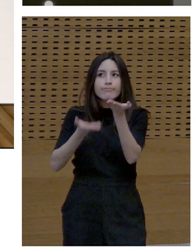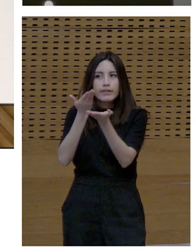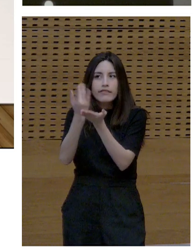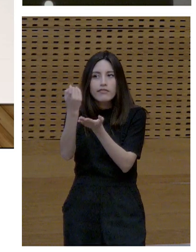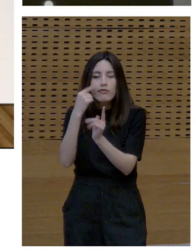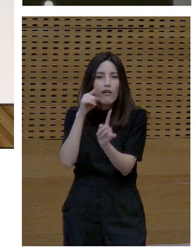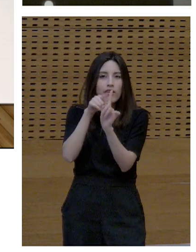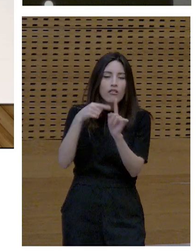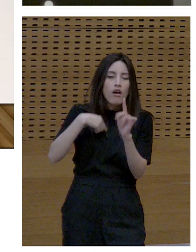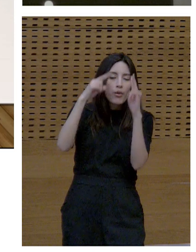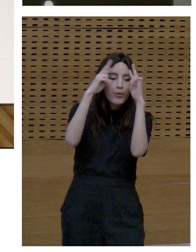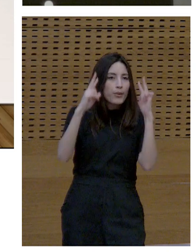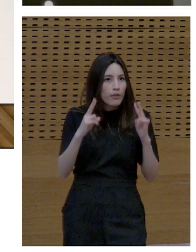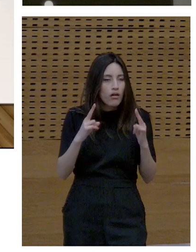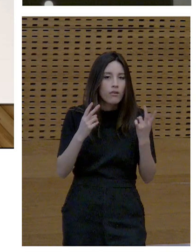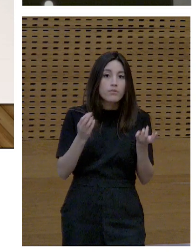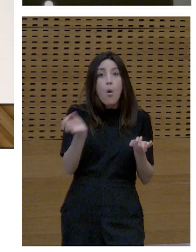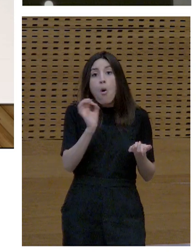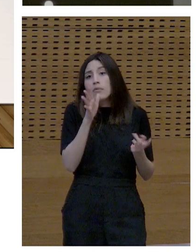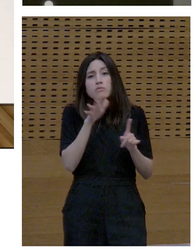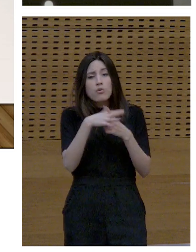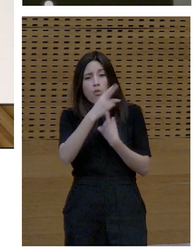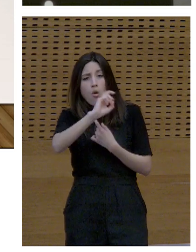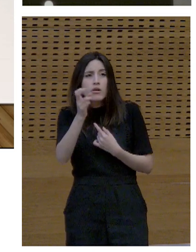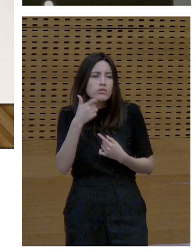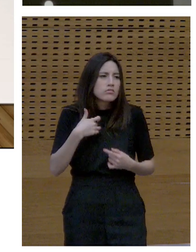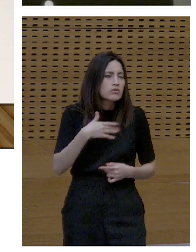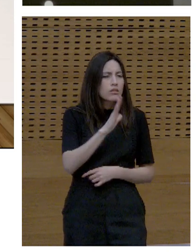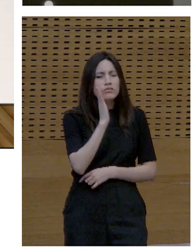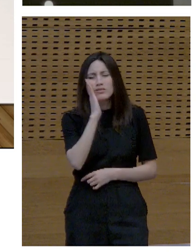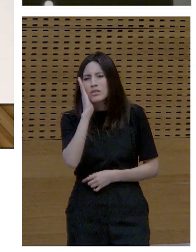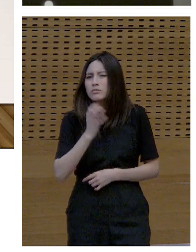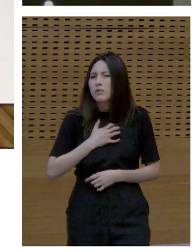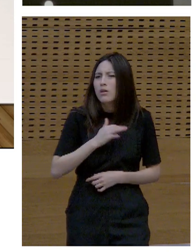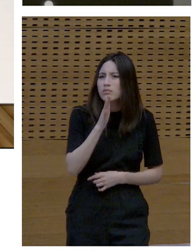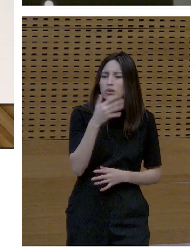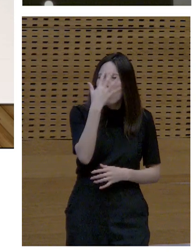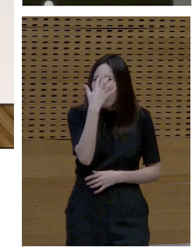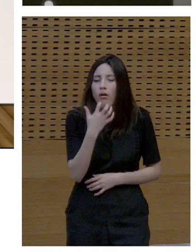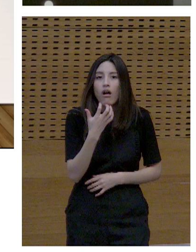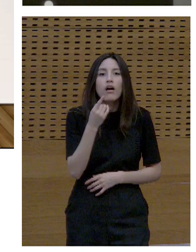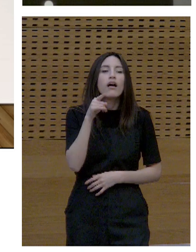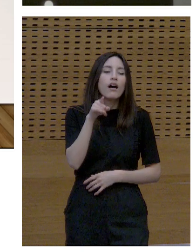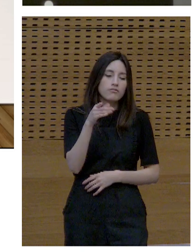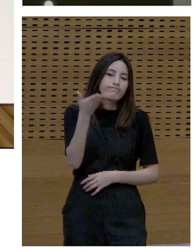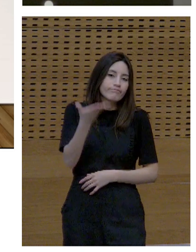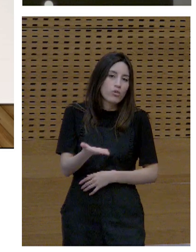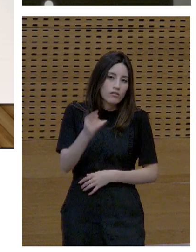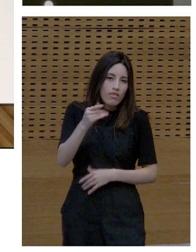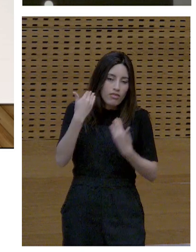O ya no doy abasto, no duermo, estoy muy triste. Bueno, pues escuchar al cuerpo también, eso es